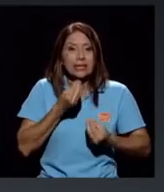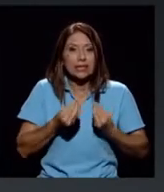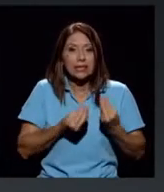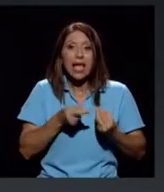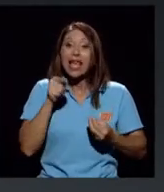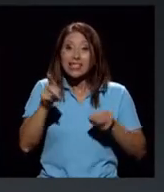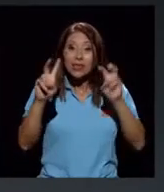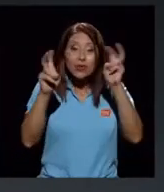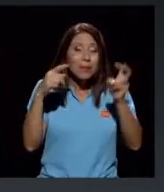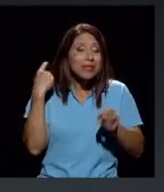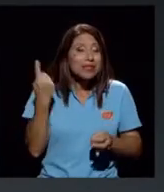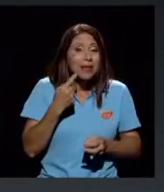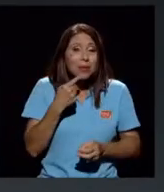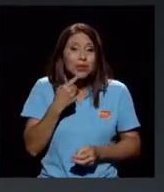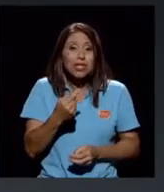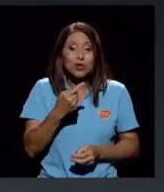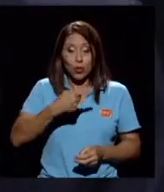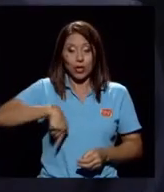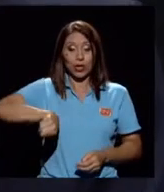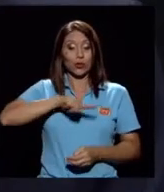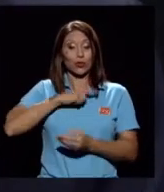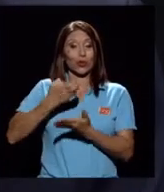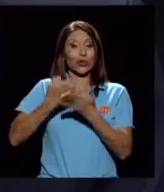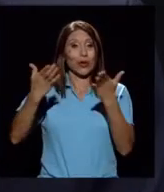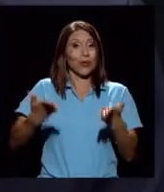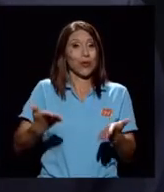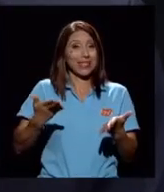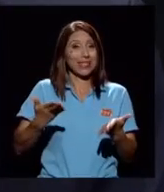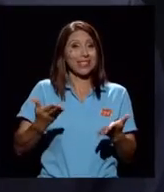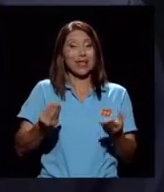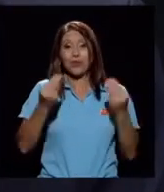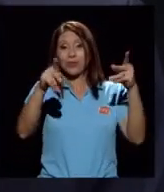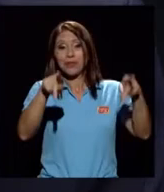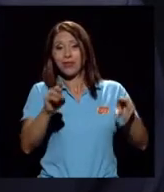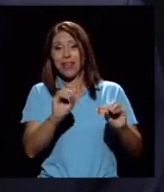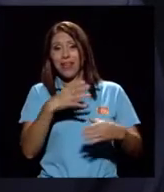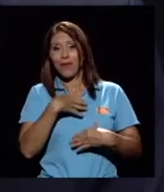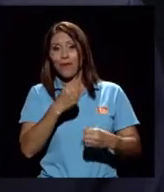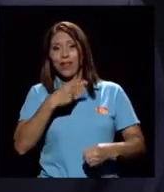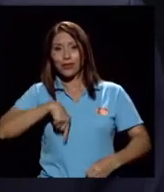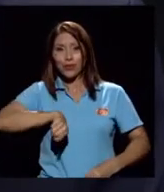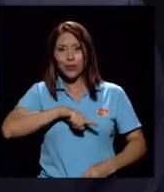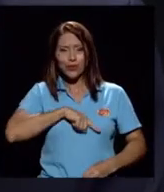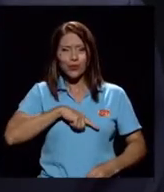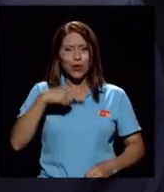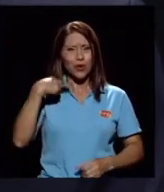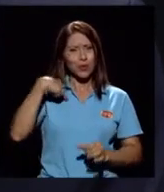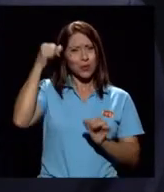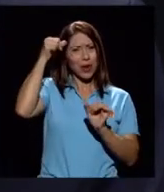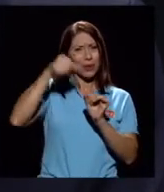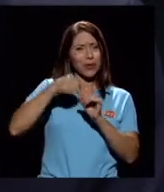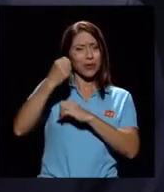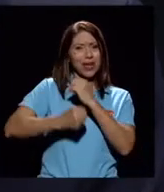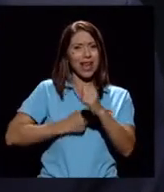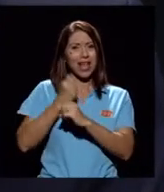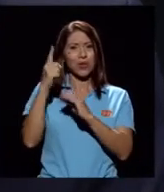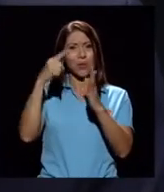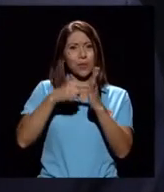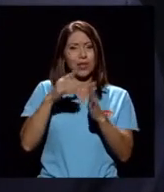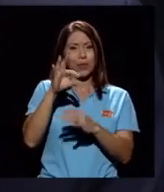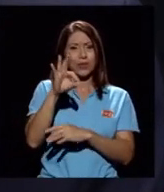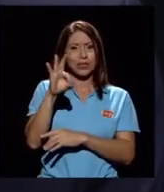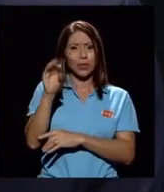y los economistas hemos perdido credibilidad en eso porque hemos ido encontrando y me acuerdo en el año 90 lograron